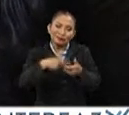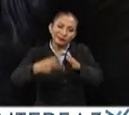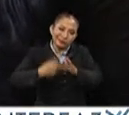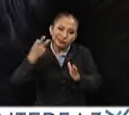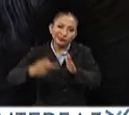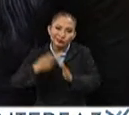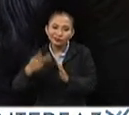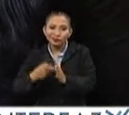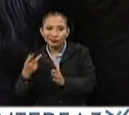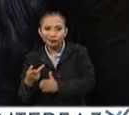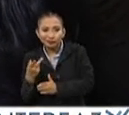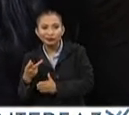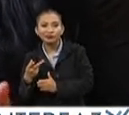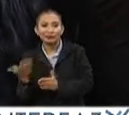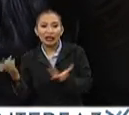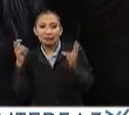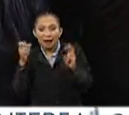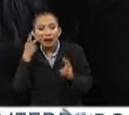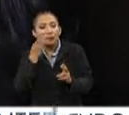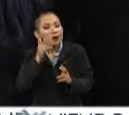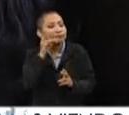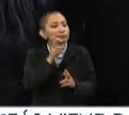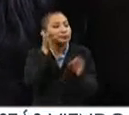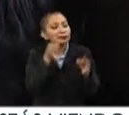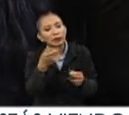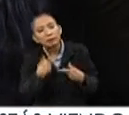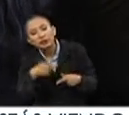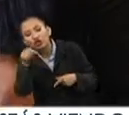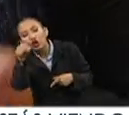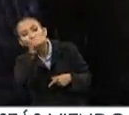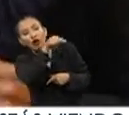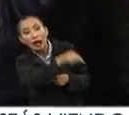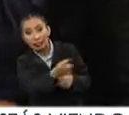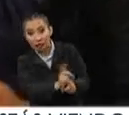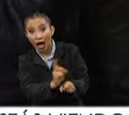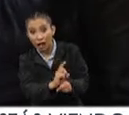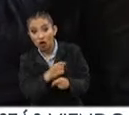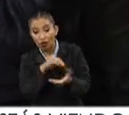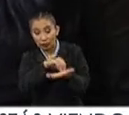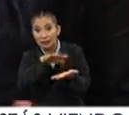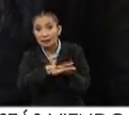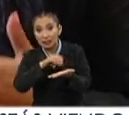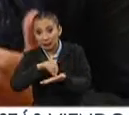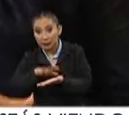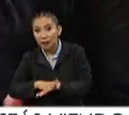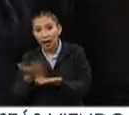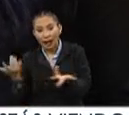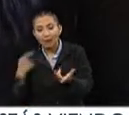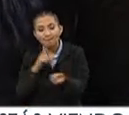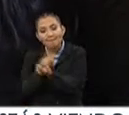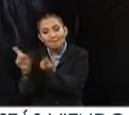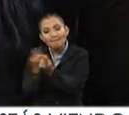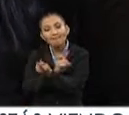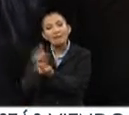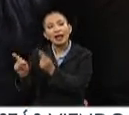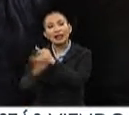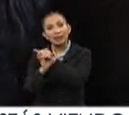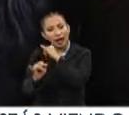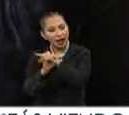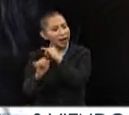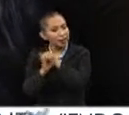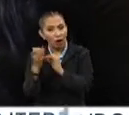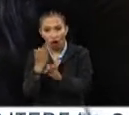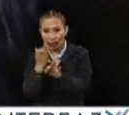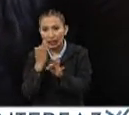constante pues asunto de estar verificando a la gente que diariamente se está inscribiendo, y la interacción desde luego en redes sociales.